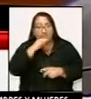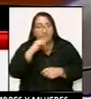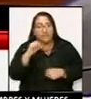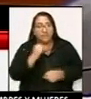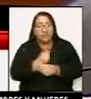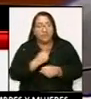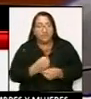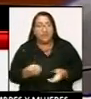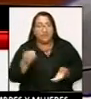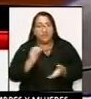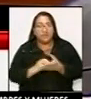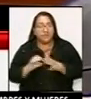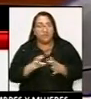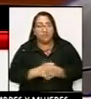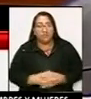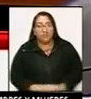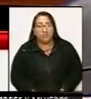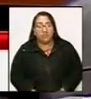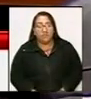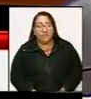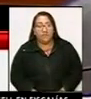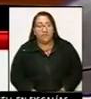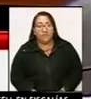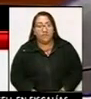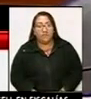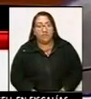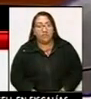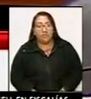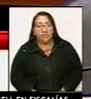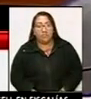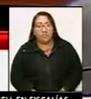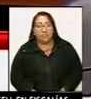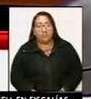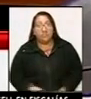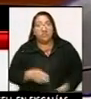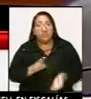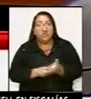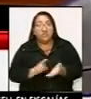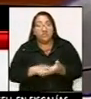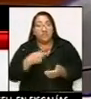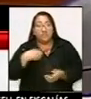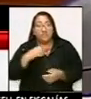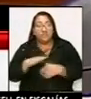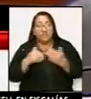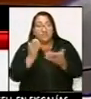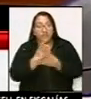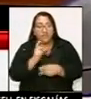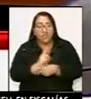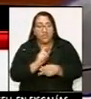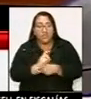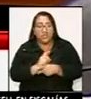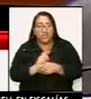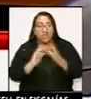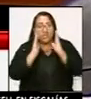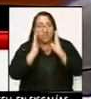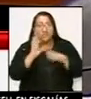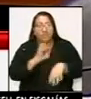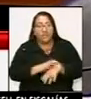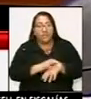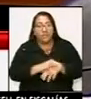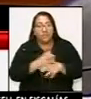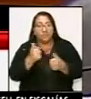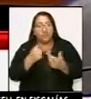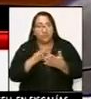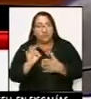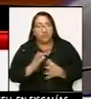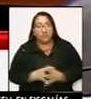trabajo, generar un sueldo digno, seguridad social, una educación y atención médica de